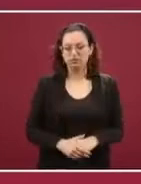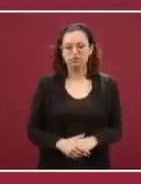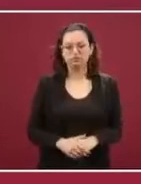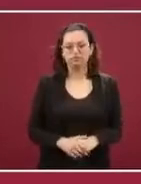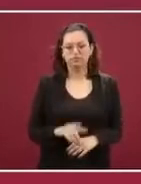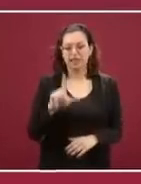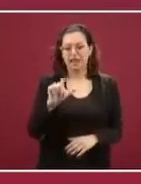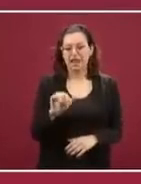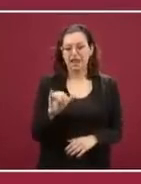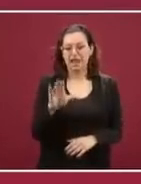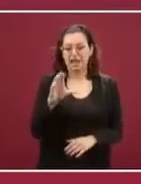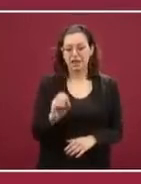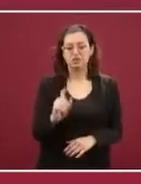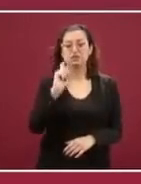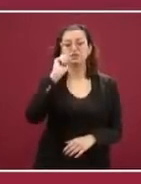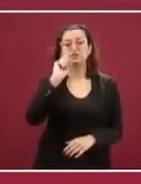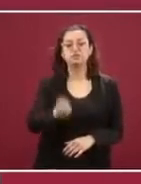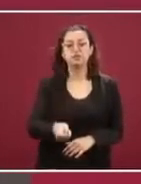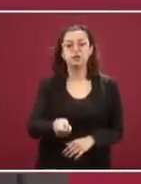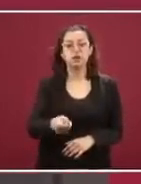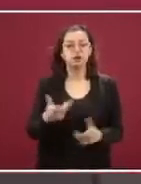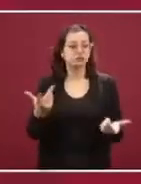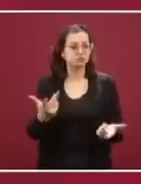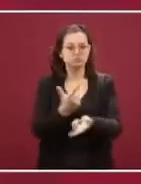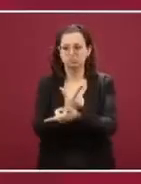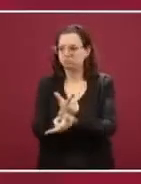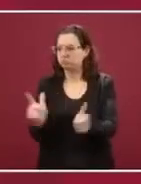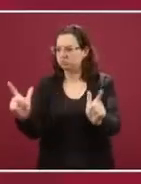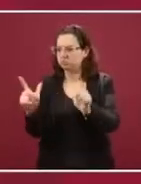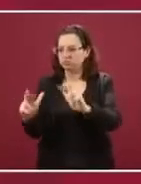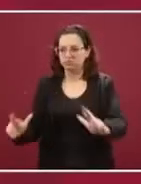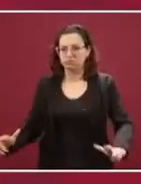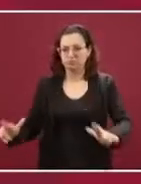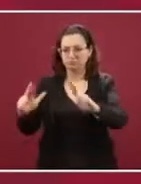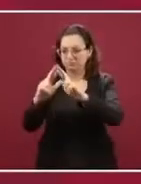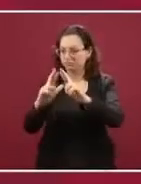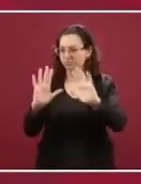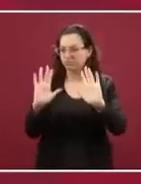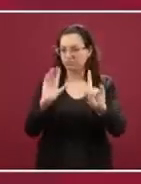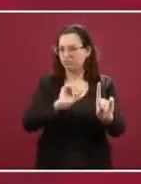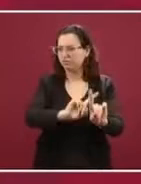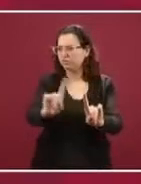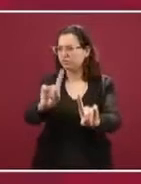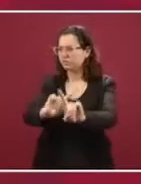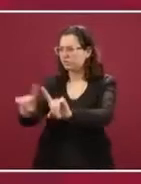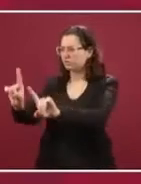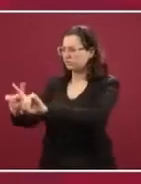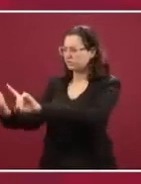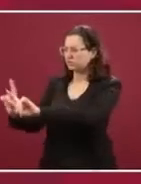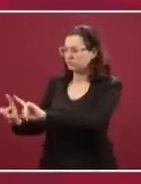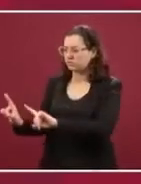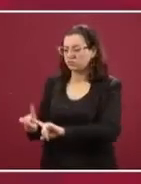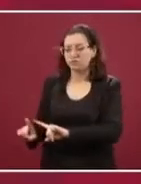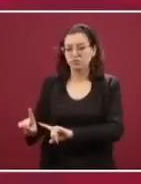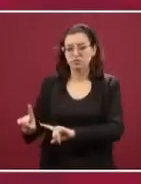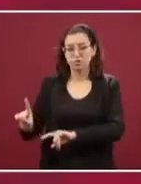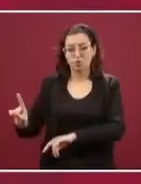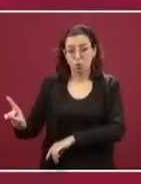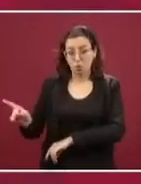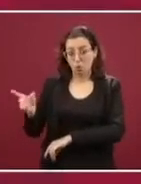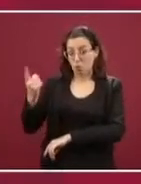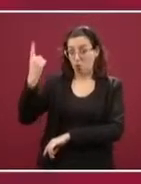significa libertad religiosa y significa que no haya una iglesia